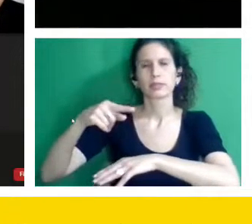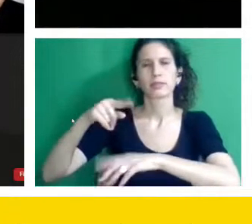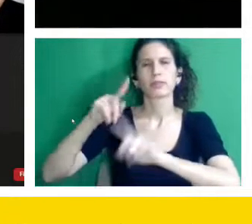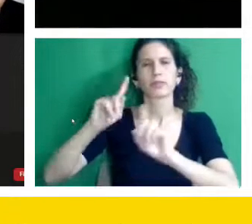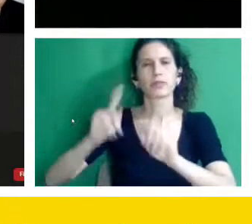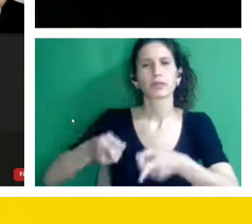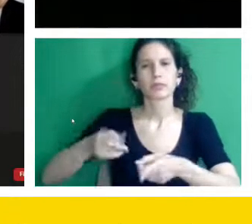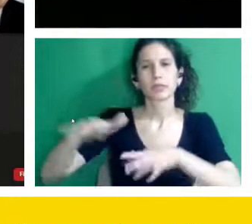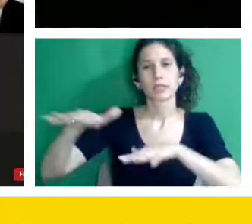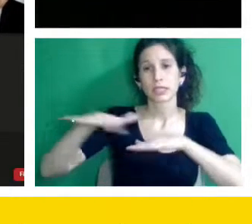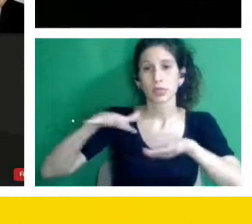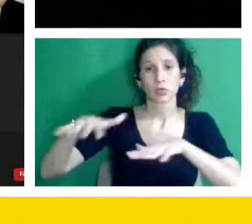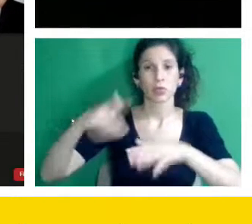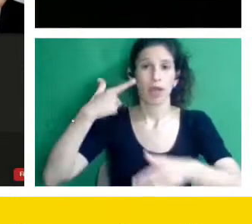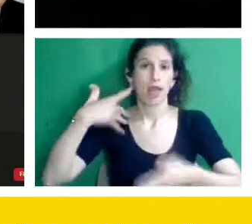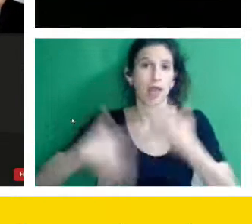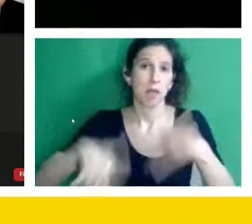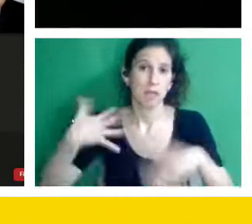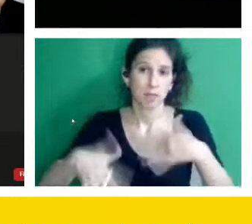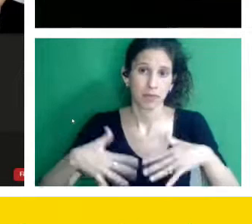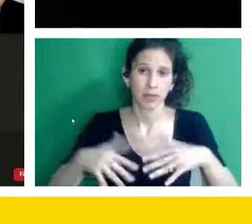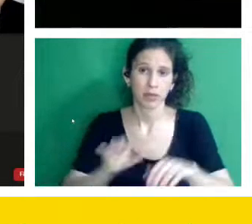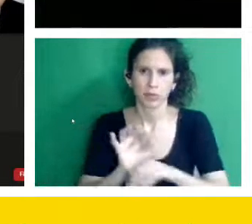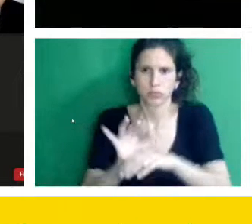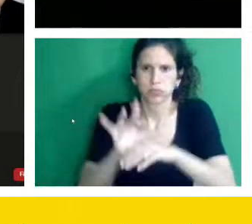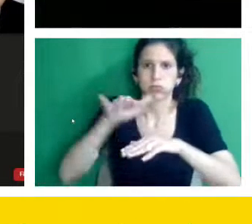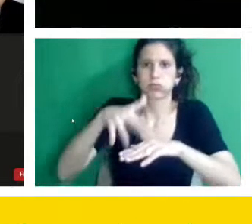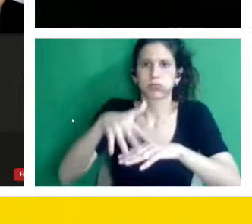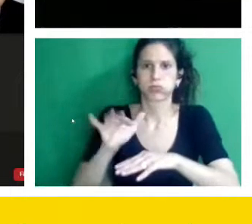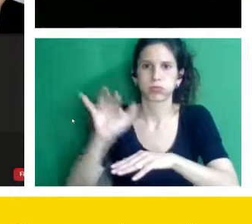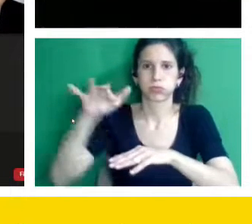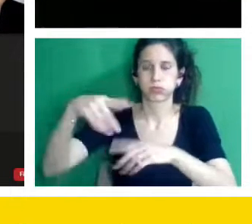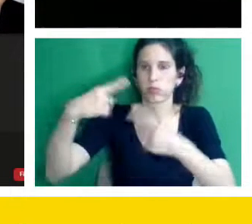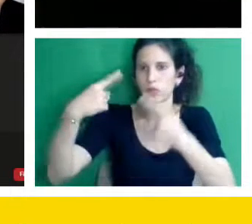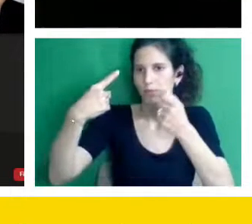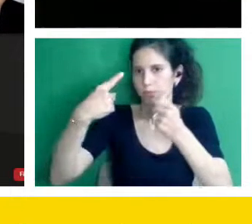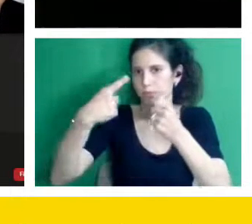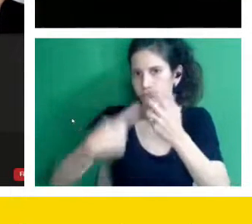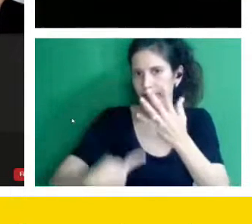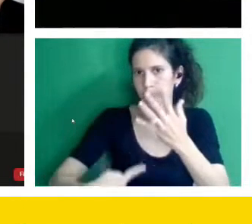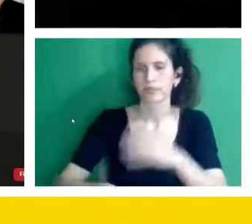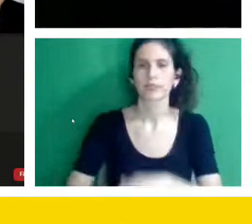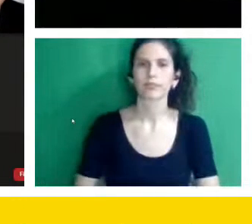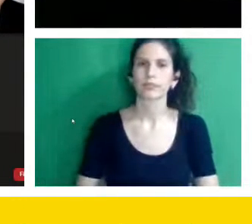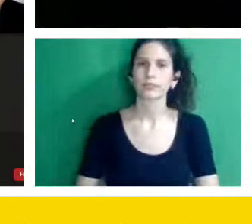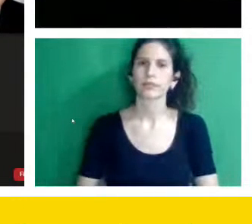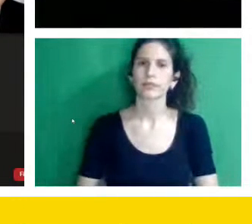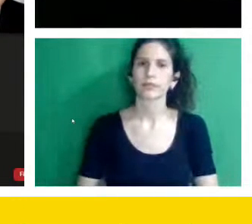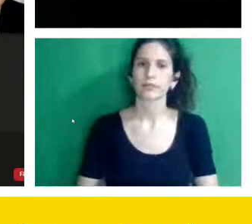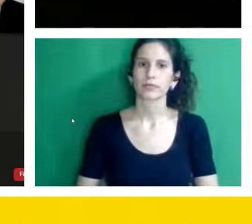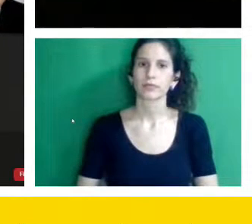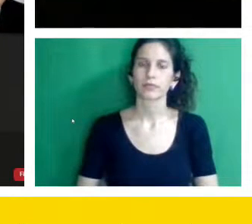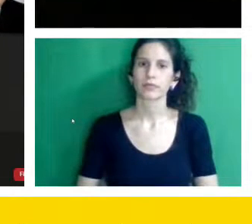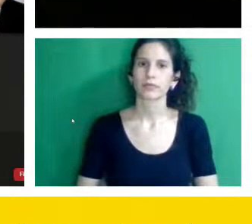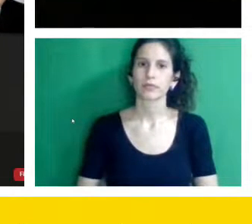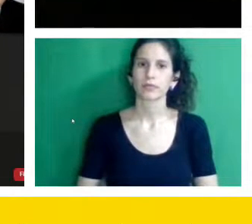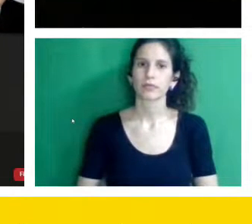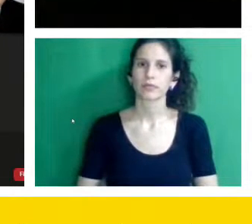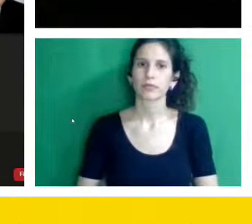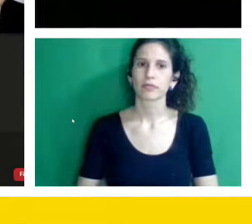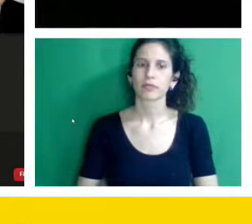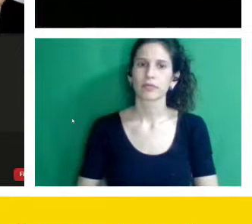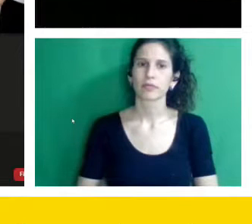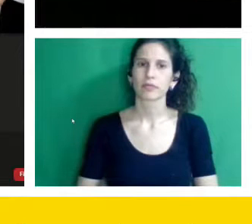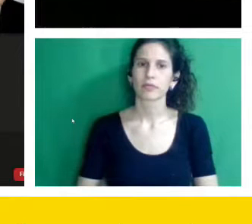tener. En algún momento, lo quiero confesar, en algún momento de la charla dije, uy, qué complicado va a estar